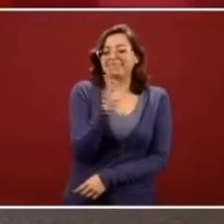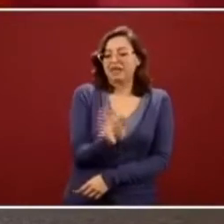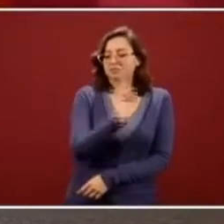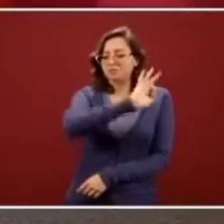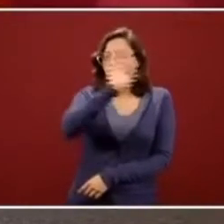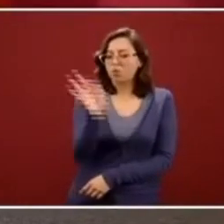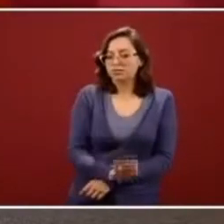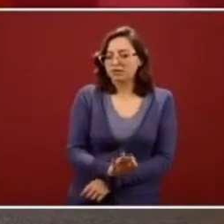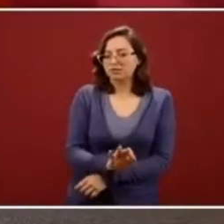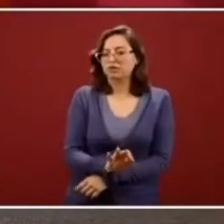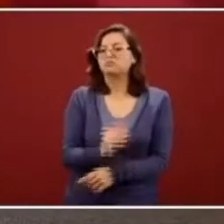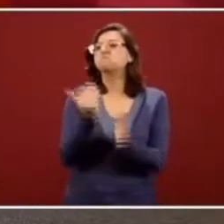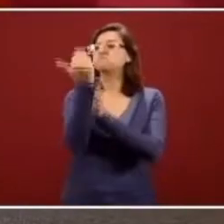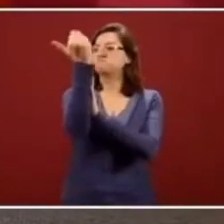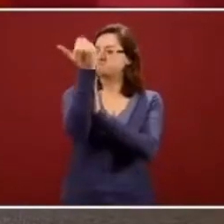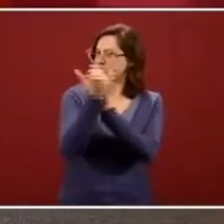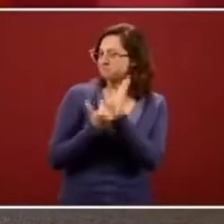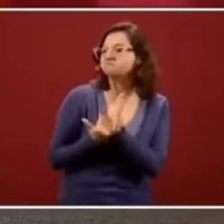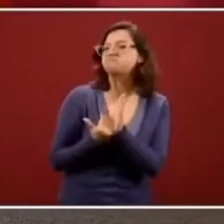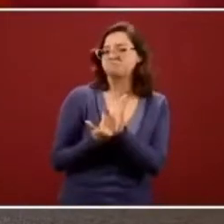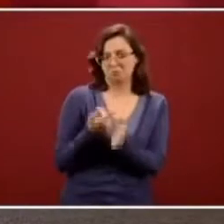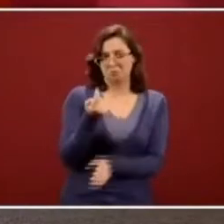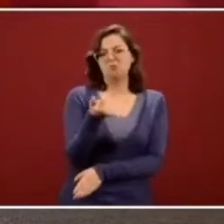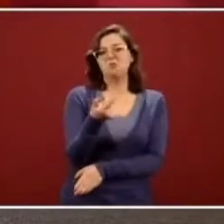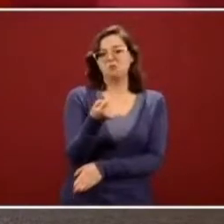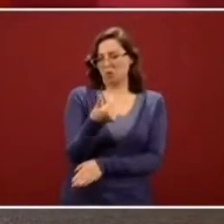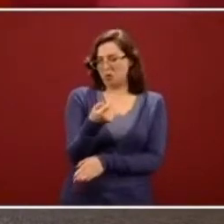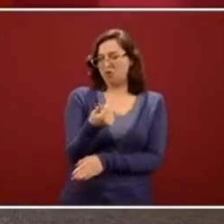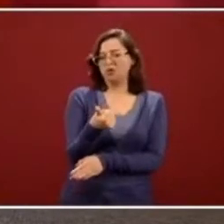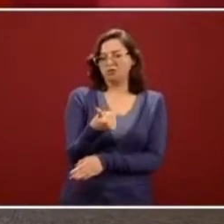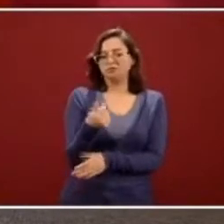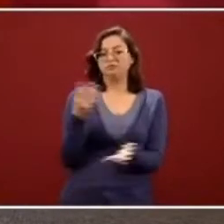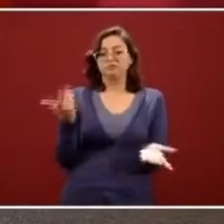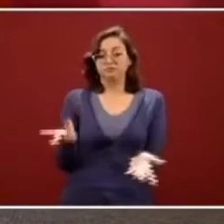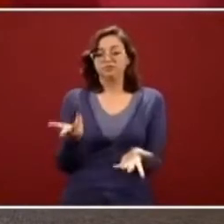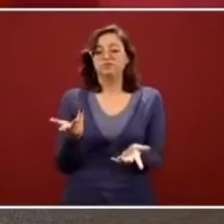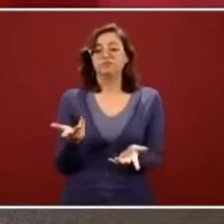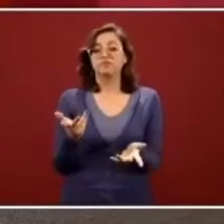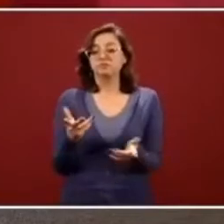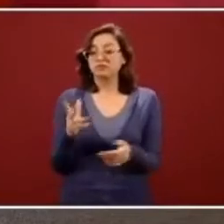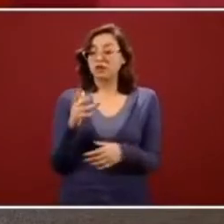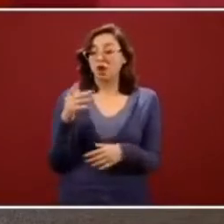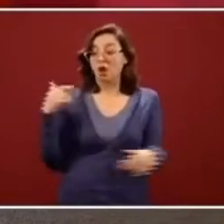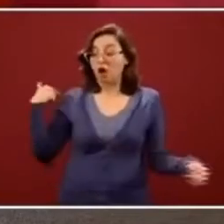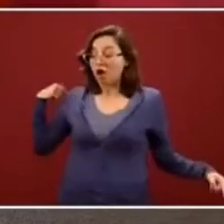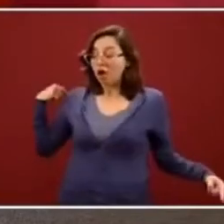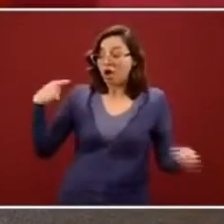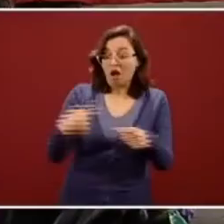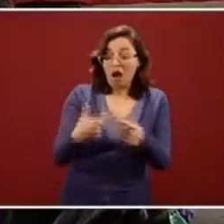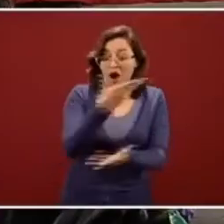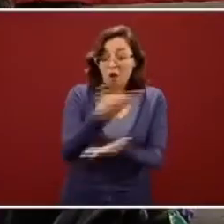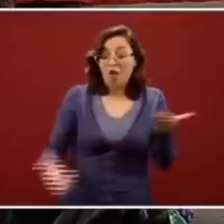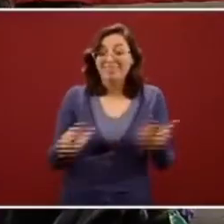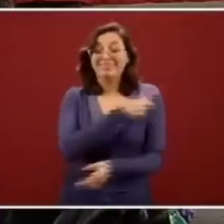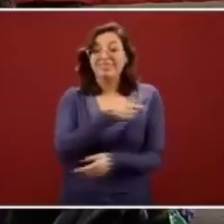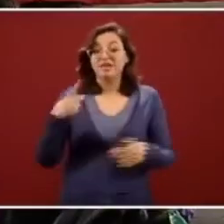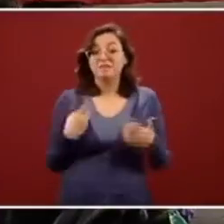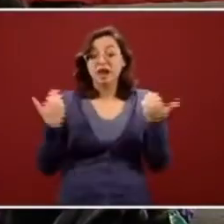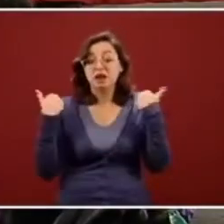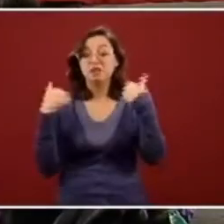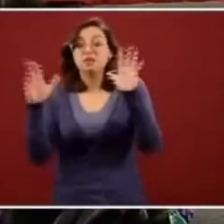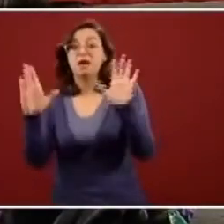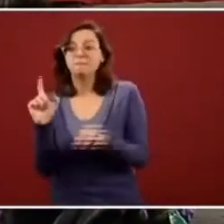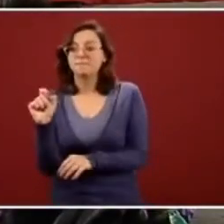decir, todavía lo tenemos por debajo de lo esperado para lo que se conoce de COVID-19, lo cual, bueno, hasta el momento pues